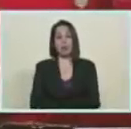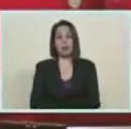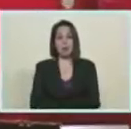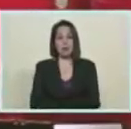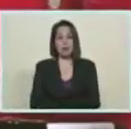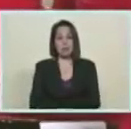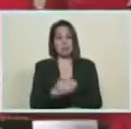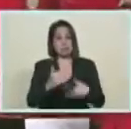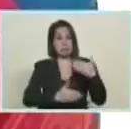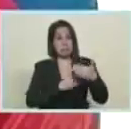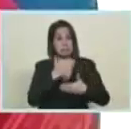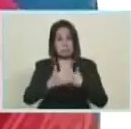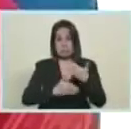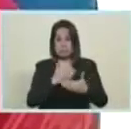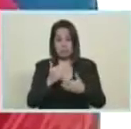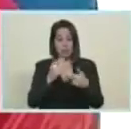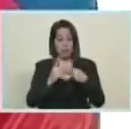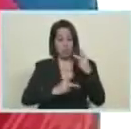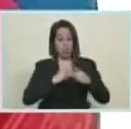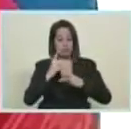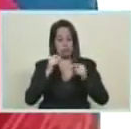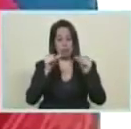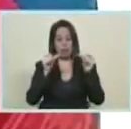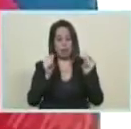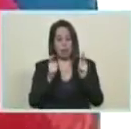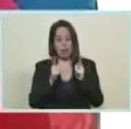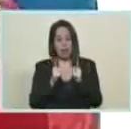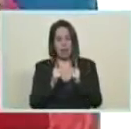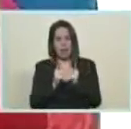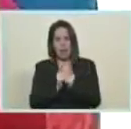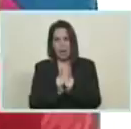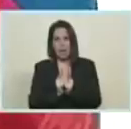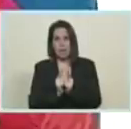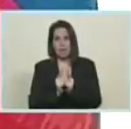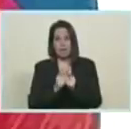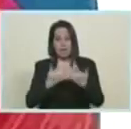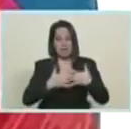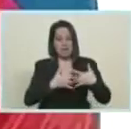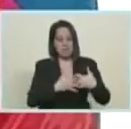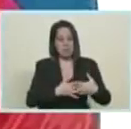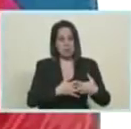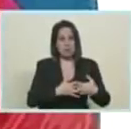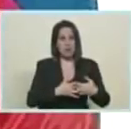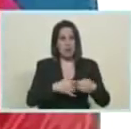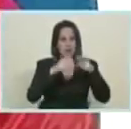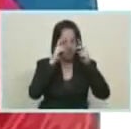cada vez produjéramos menos petróleo, para que tuviéramos parado las refinerías,